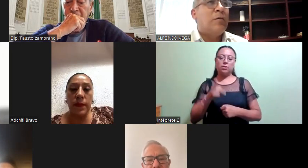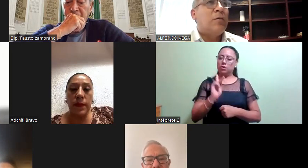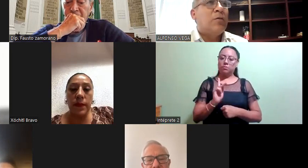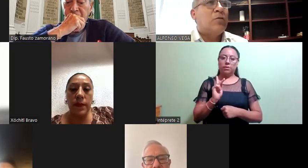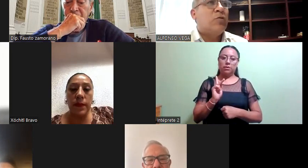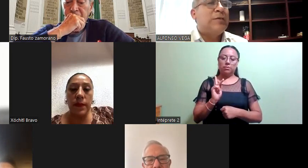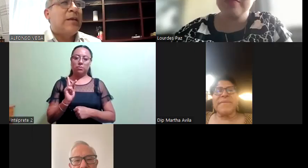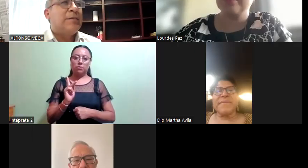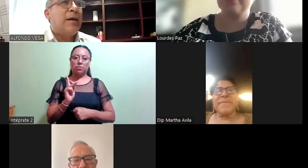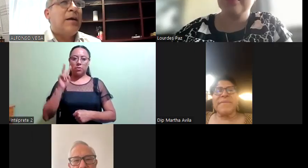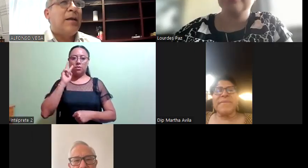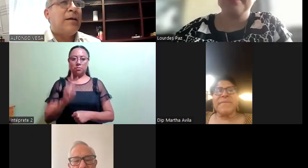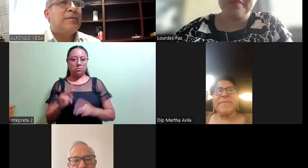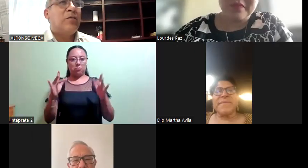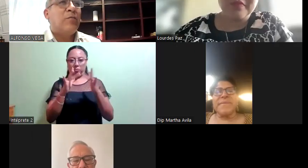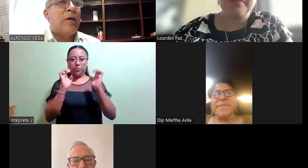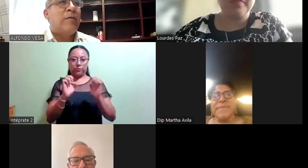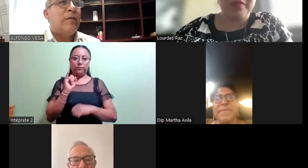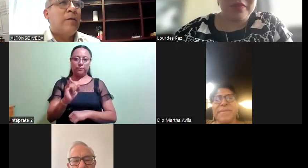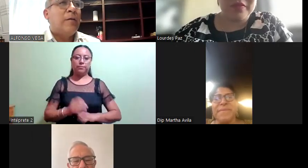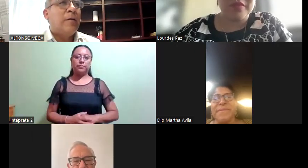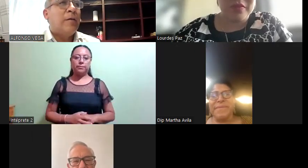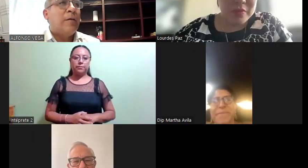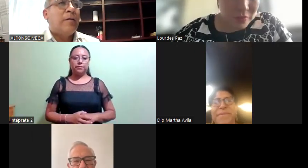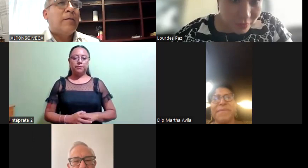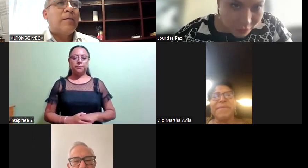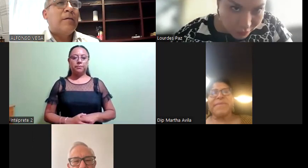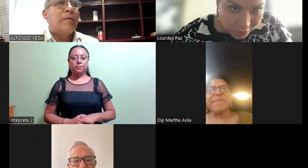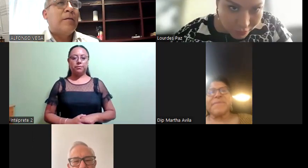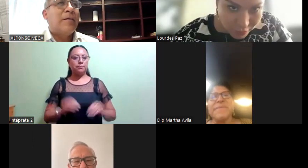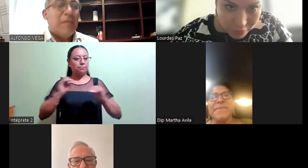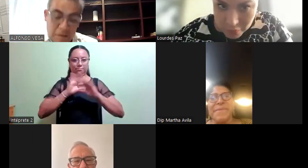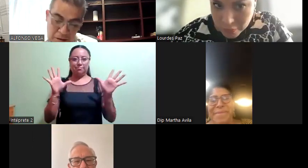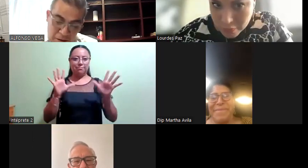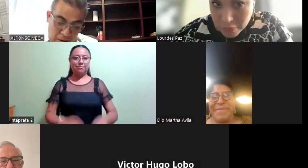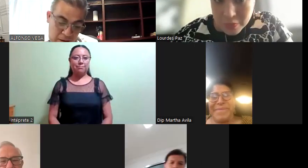asistencia a la sesión, diputado. Clarísima.